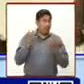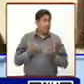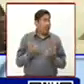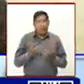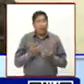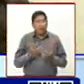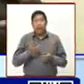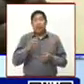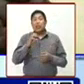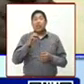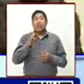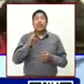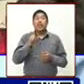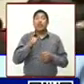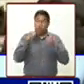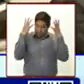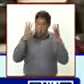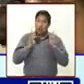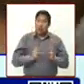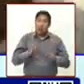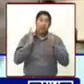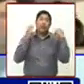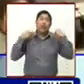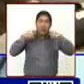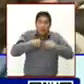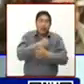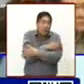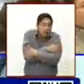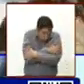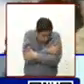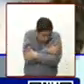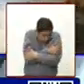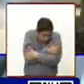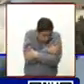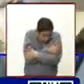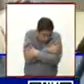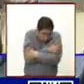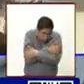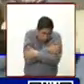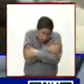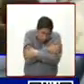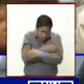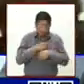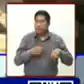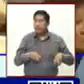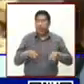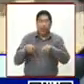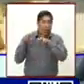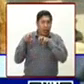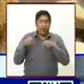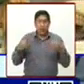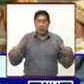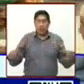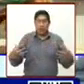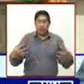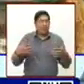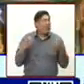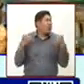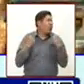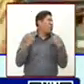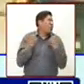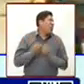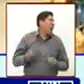imágenes César hay mucha gente que está abrigada y aún así que va a viajar en realidad en los buses tiene calefacción pero el frío